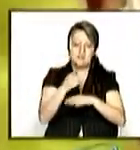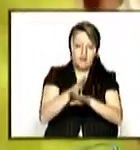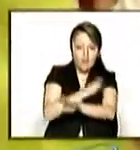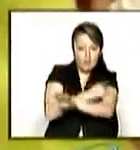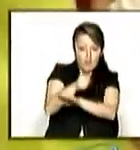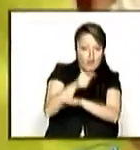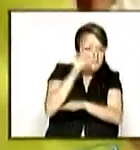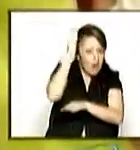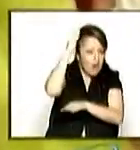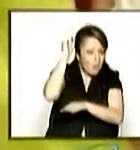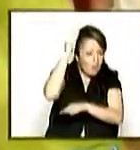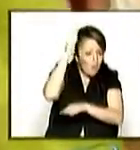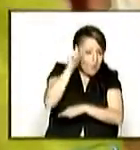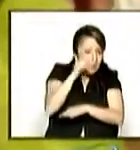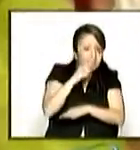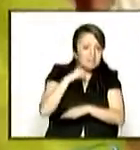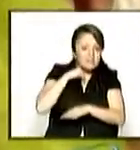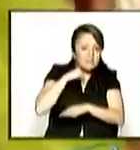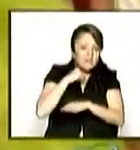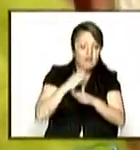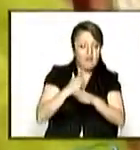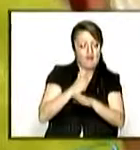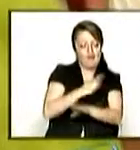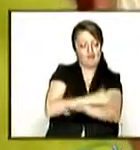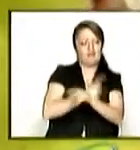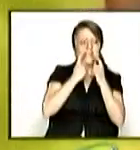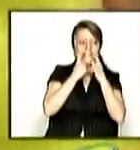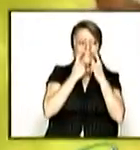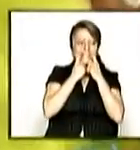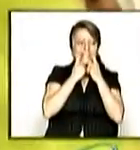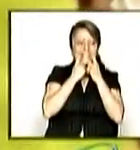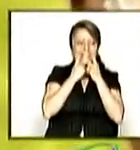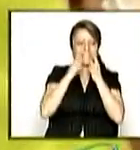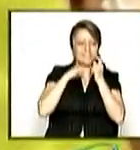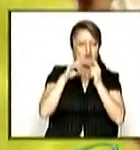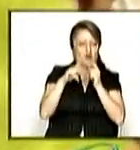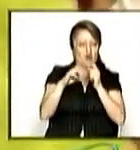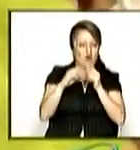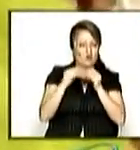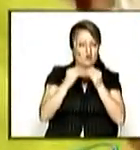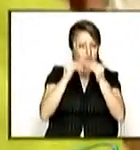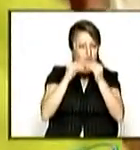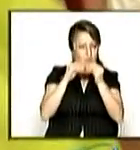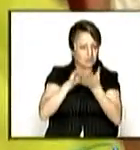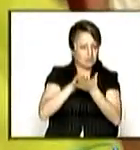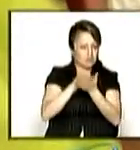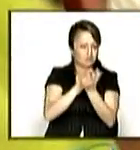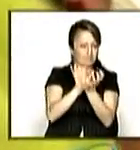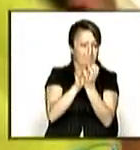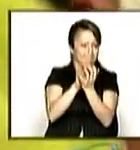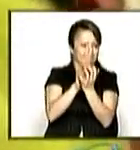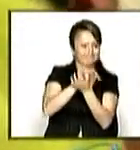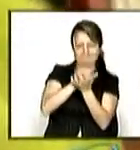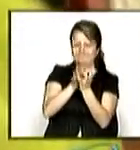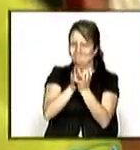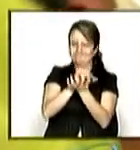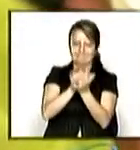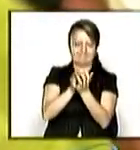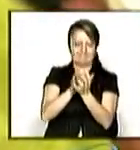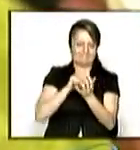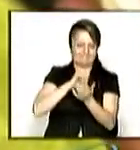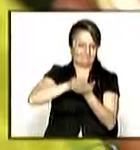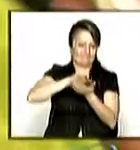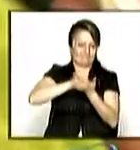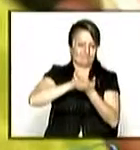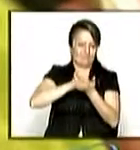de estos en sus otros dientes laterales va a tener también otro tipo de obturaciones, que algunas veces pueden ser amalgamas, de